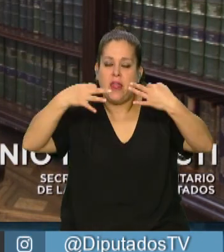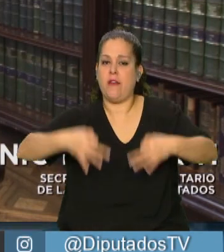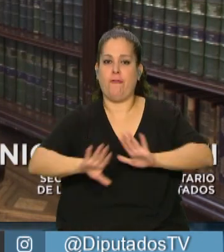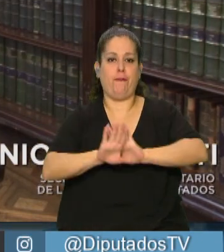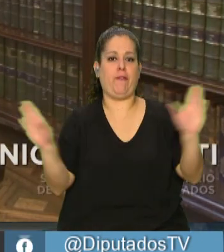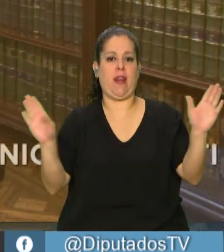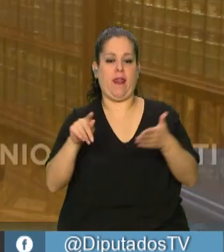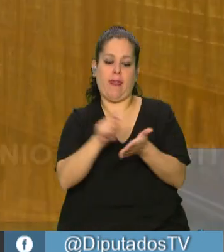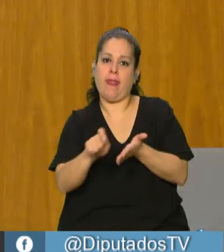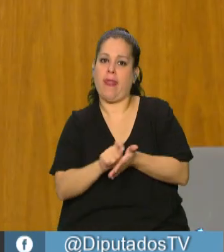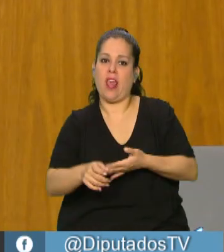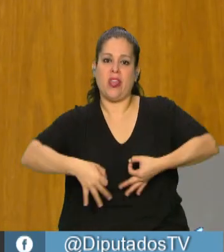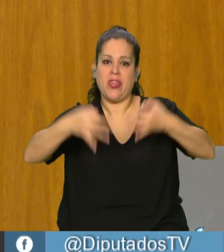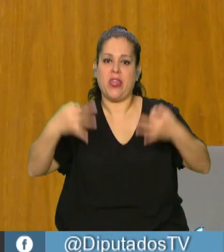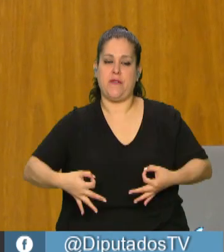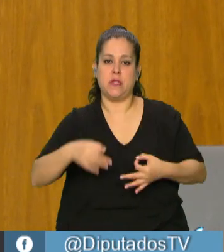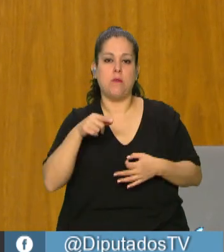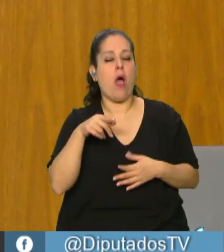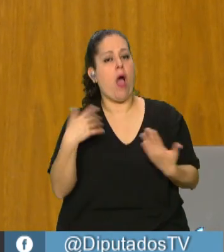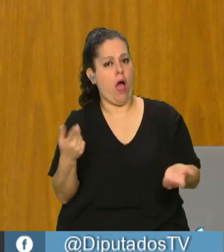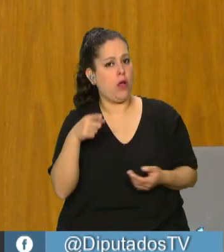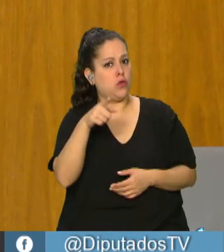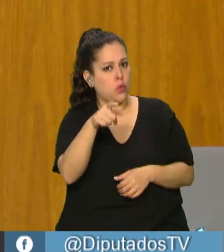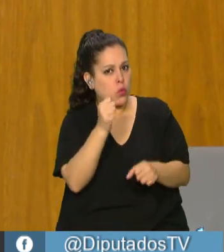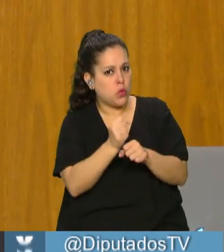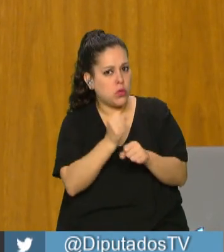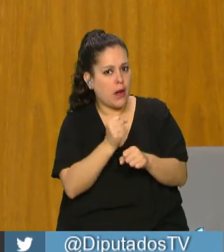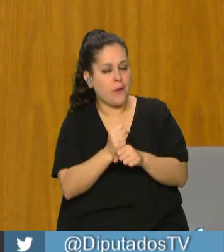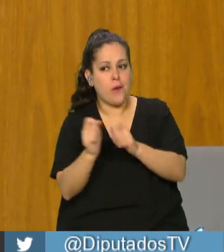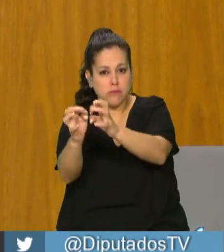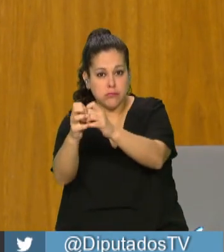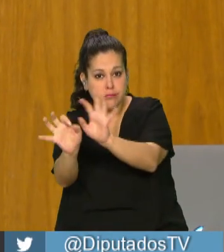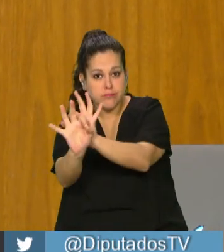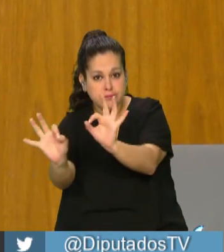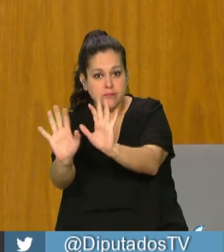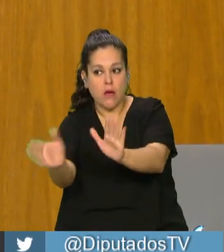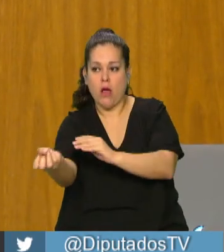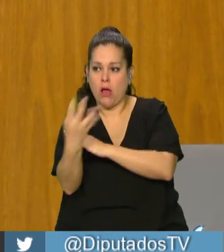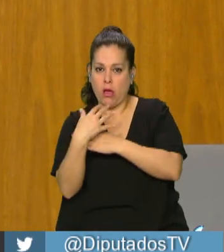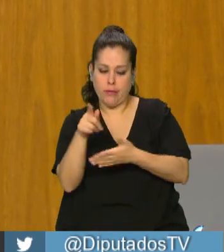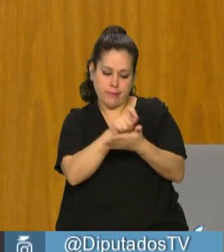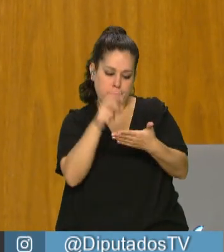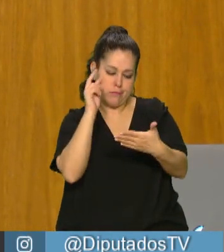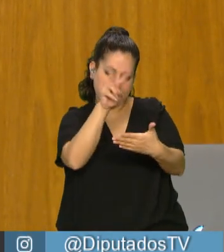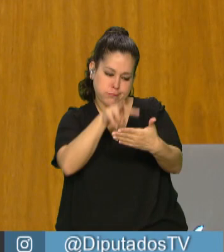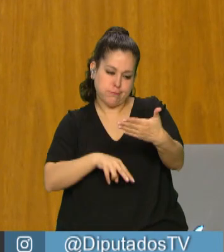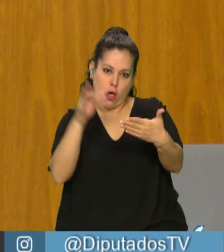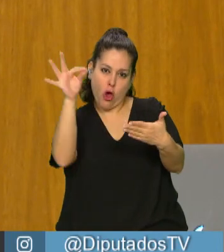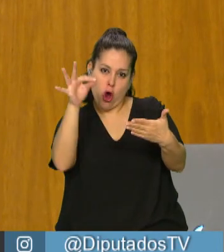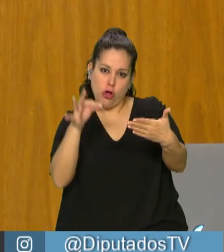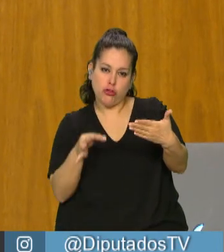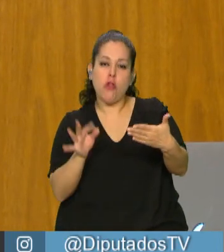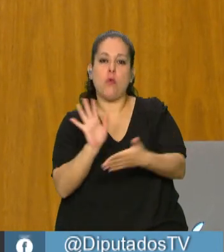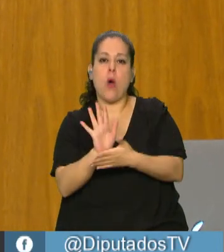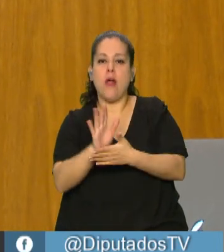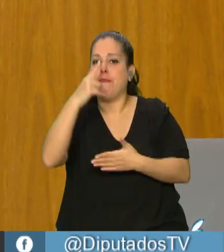es, en definitiva, controlar que lo que salió de la discusión, tal cual salió, quede plasmado en el texto